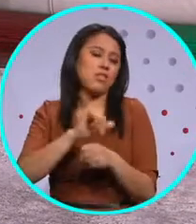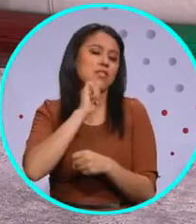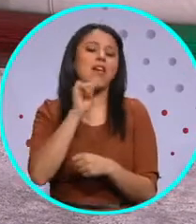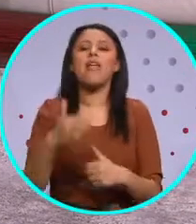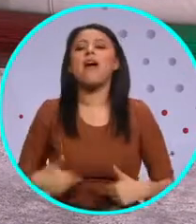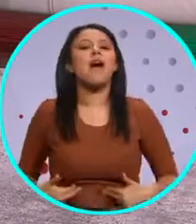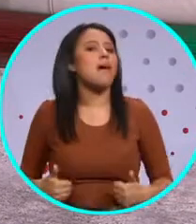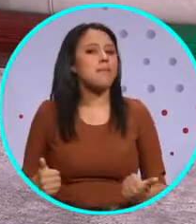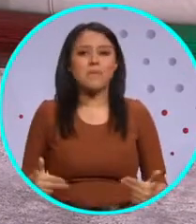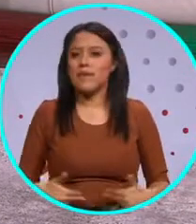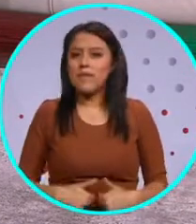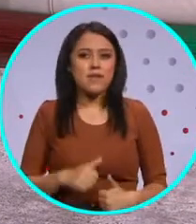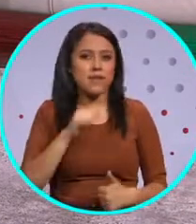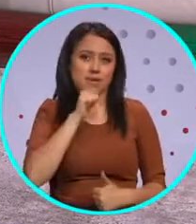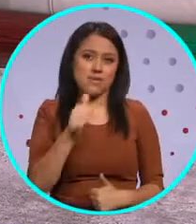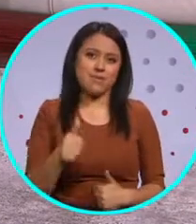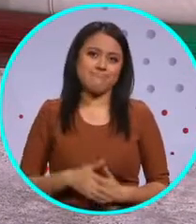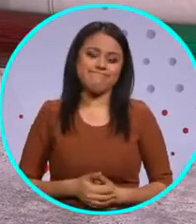comprobado